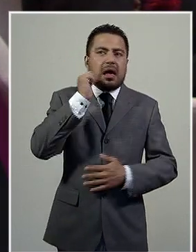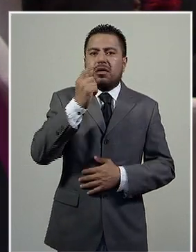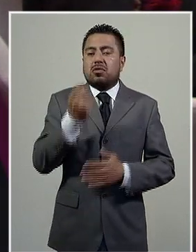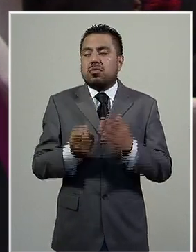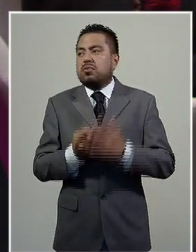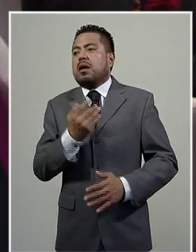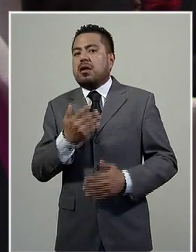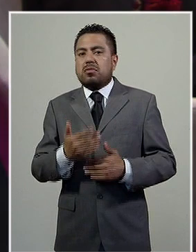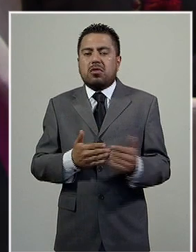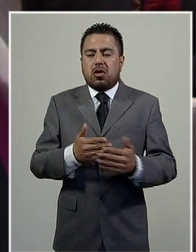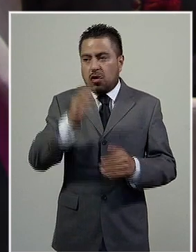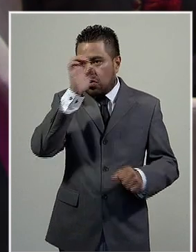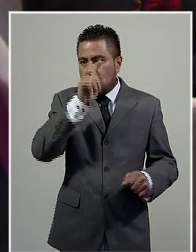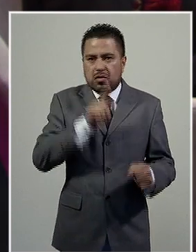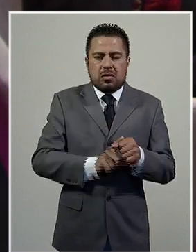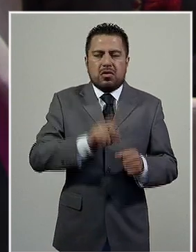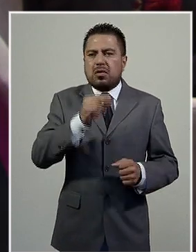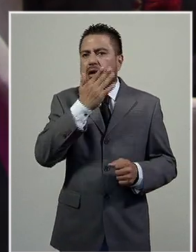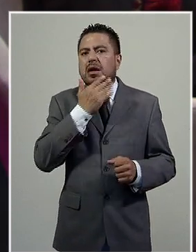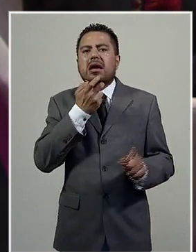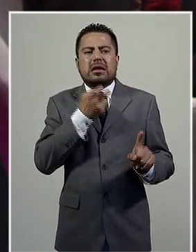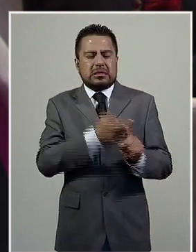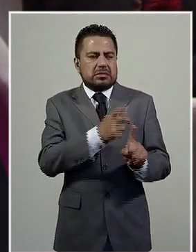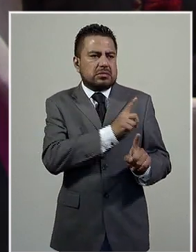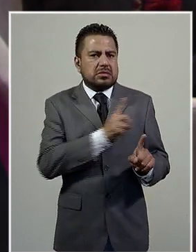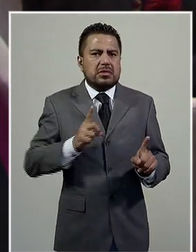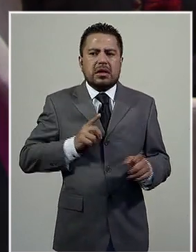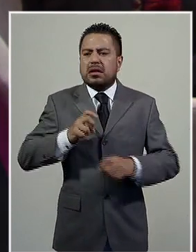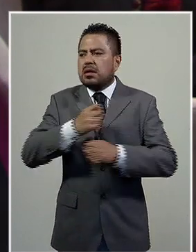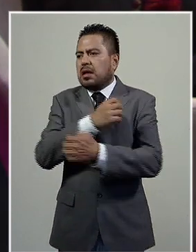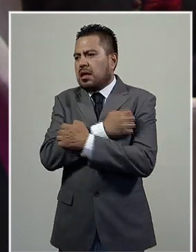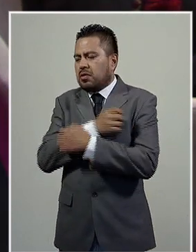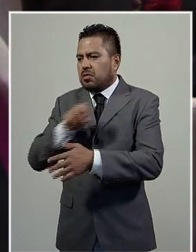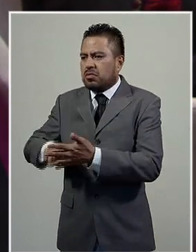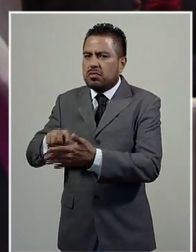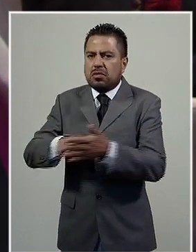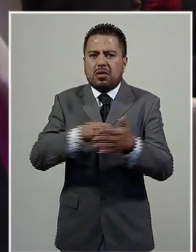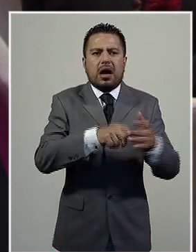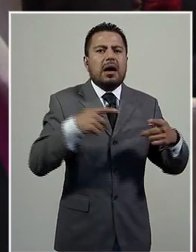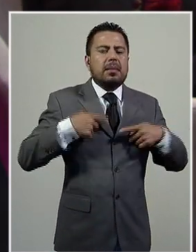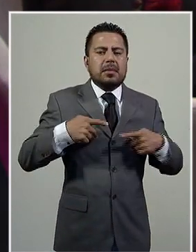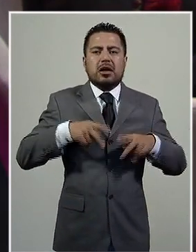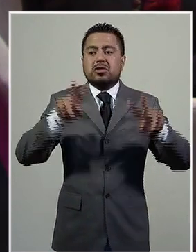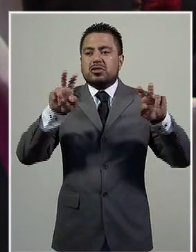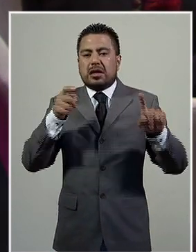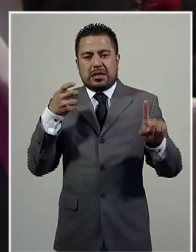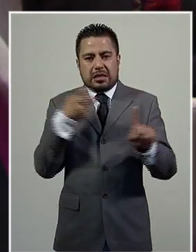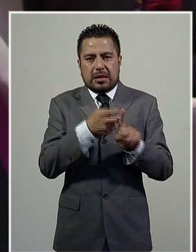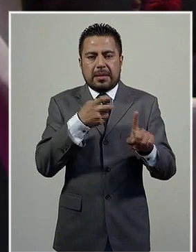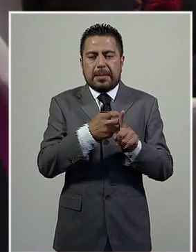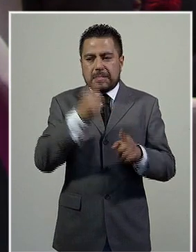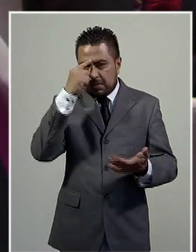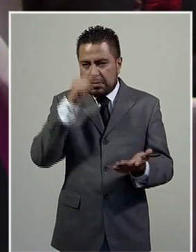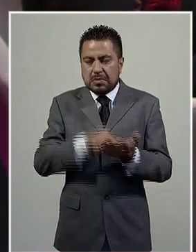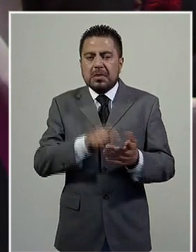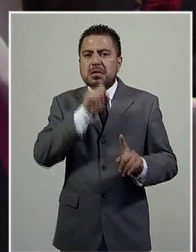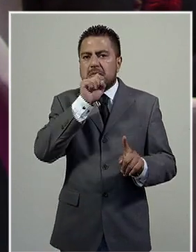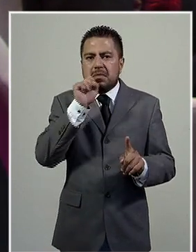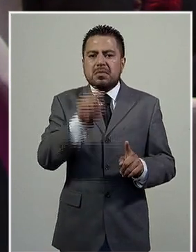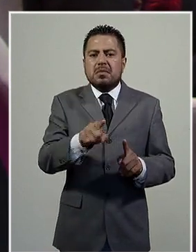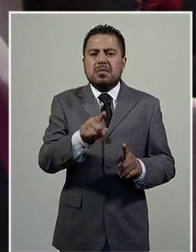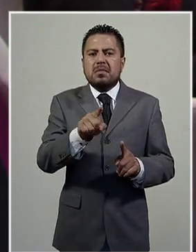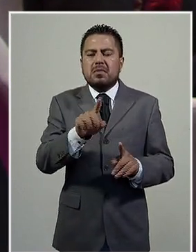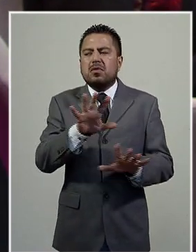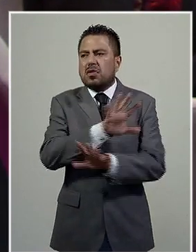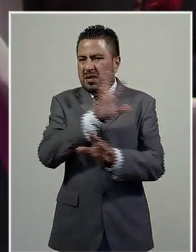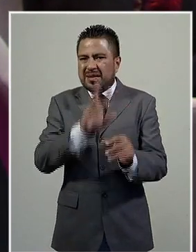que es cultural y que se le debe de educar a las personas sobre el tema, ¿no? Porque creo que también estos